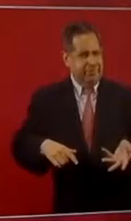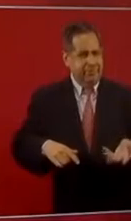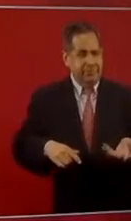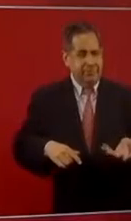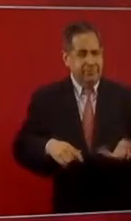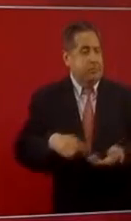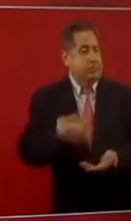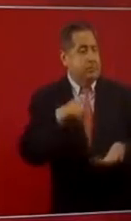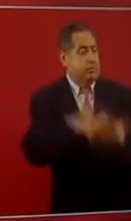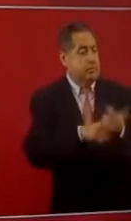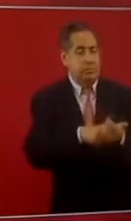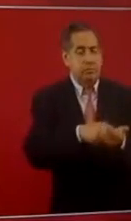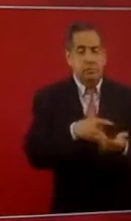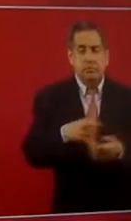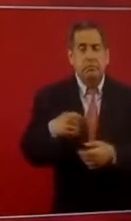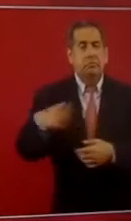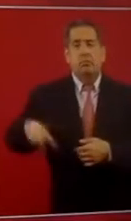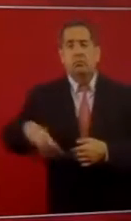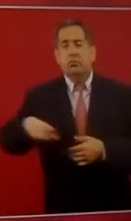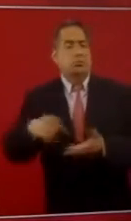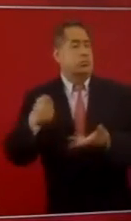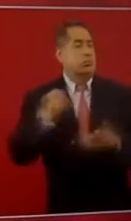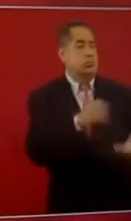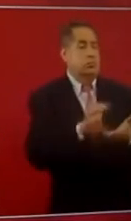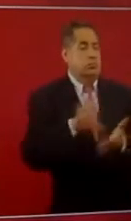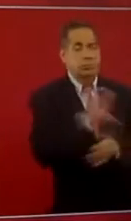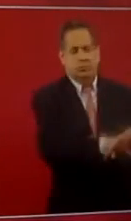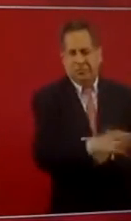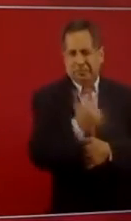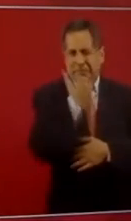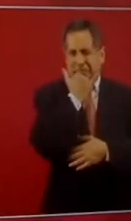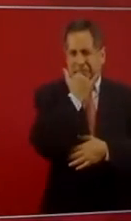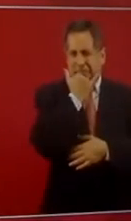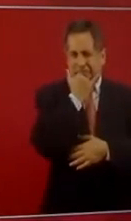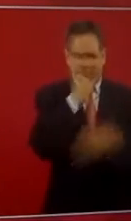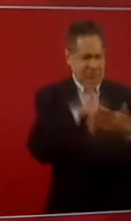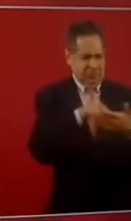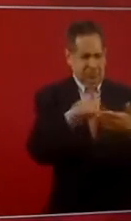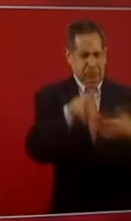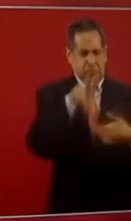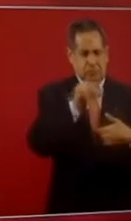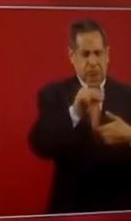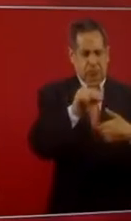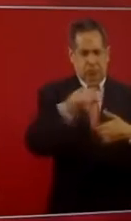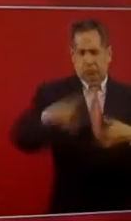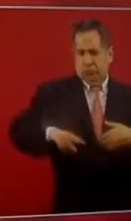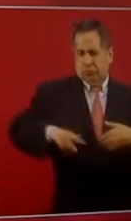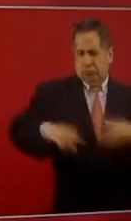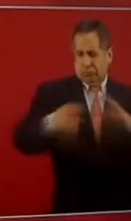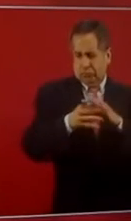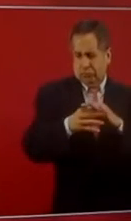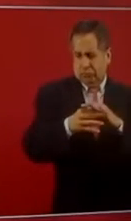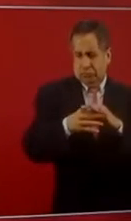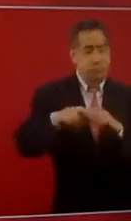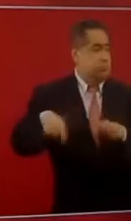su querida Tierra Caliente. En junio de 2014 fue detenido junto con un grupo